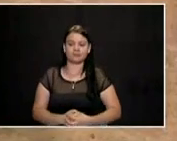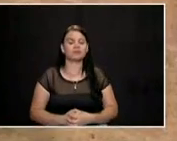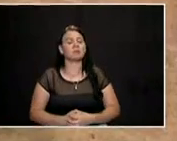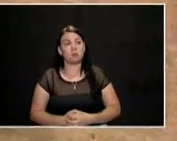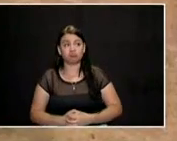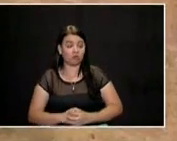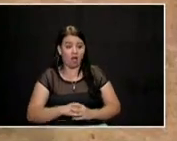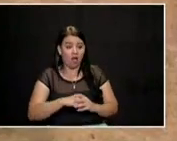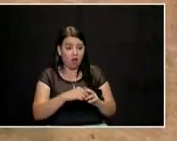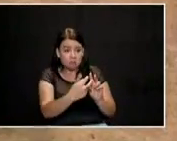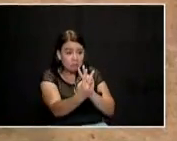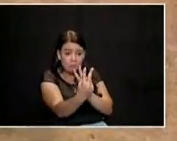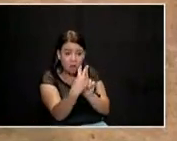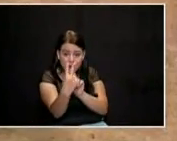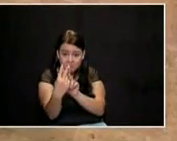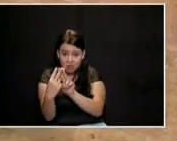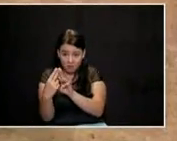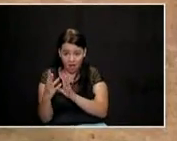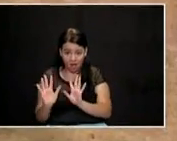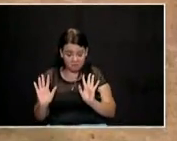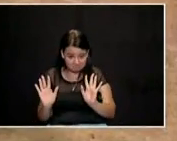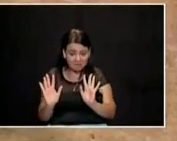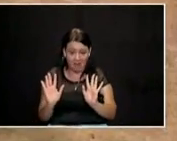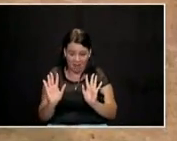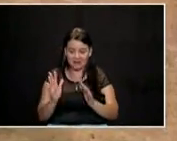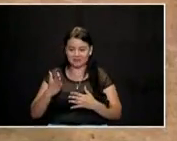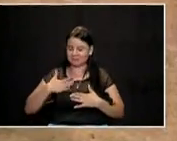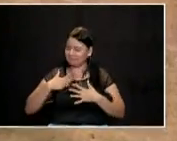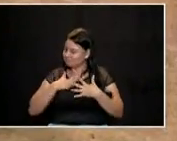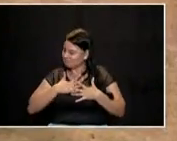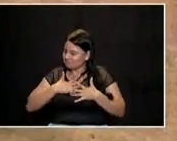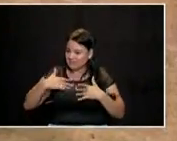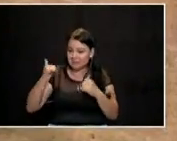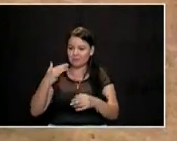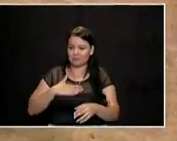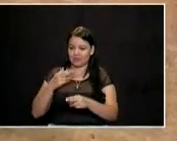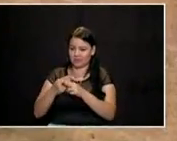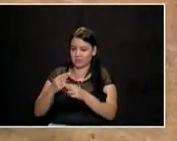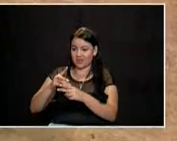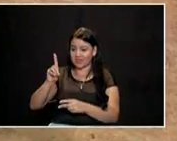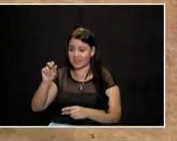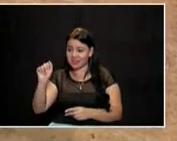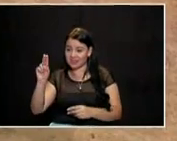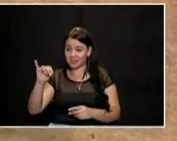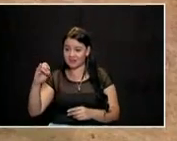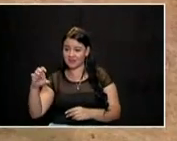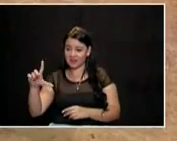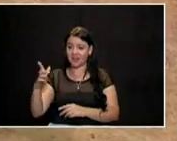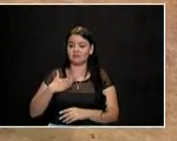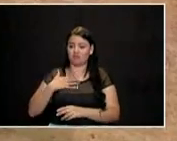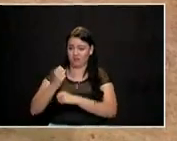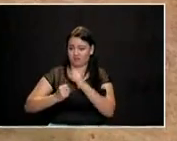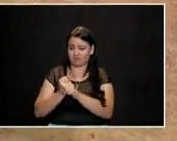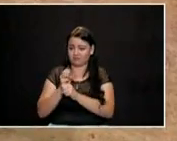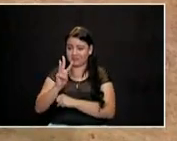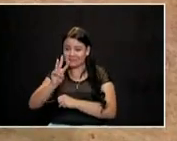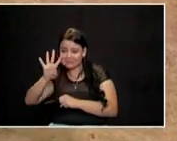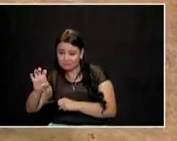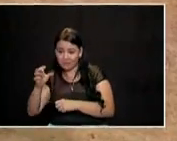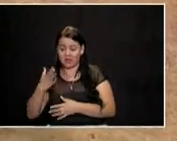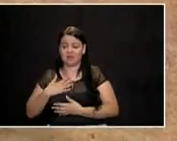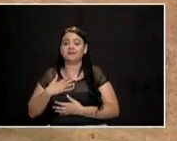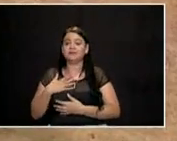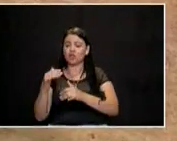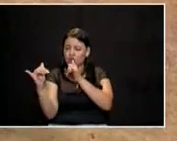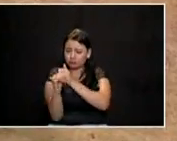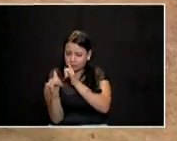me conocían, les cuento, estoy muy feliz de estar acá. Mi nombre es Daniel Quintero, tengo 39 años, soy ingeniero electrónico de la Universidad